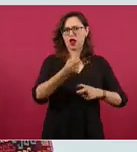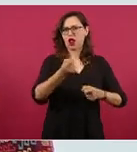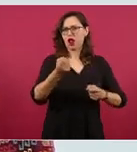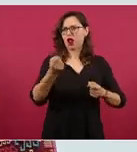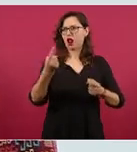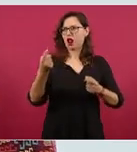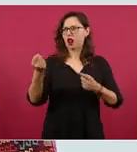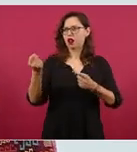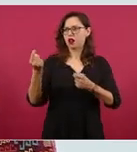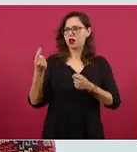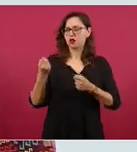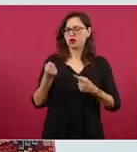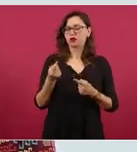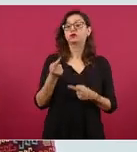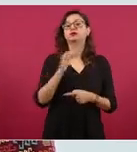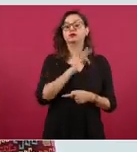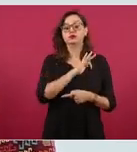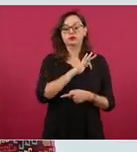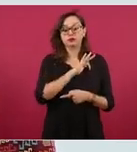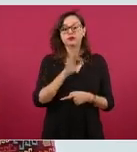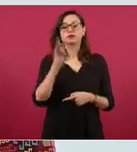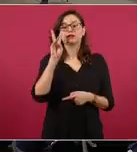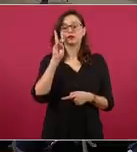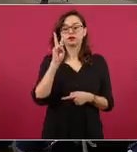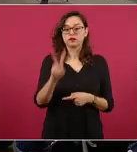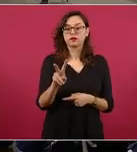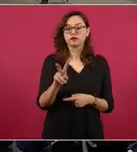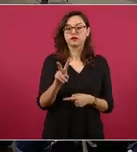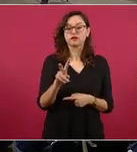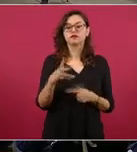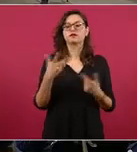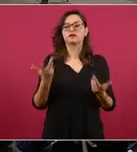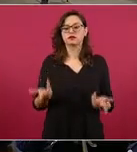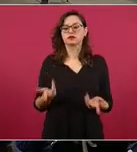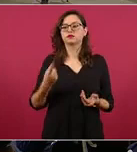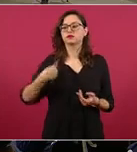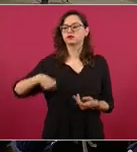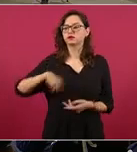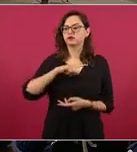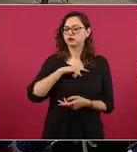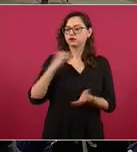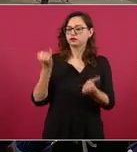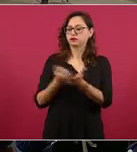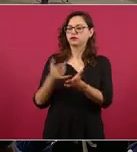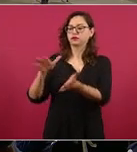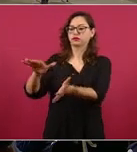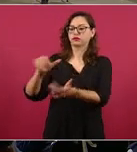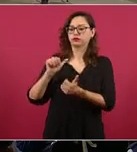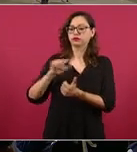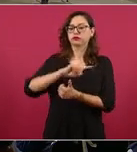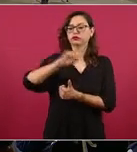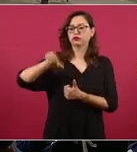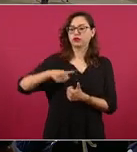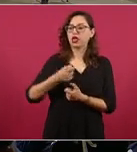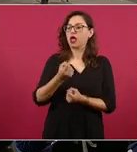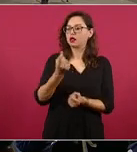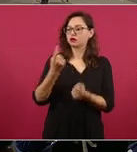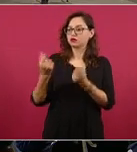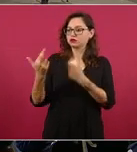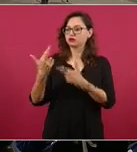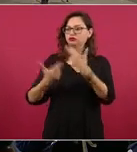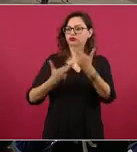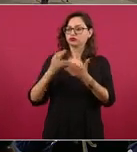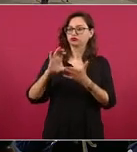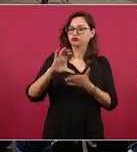todo lo que hemos absorbido de que devolvemos de adicional de contribuciones, más lo que ha crecido,